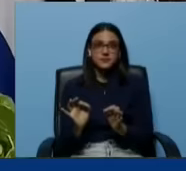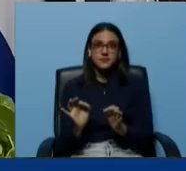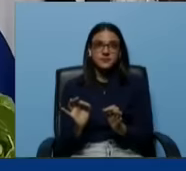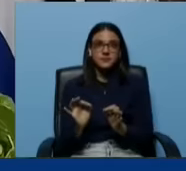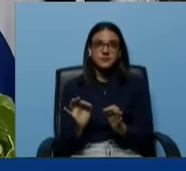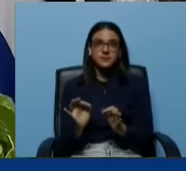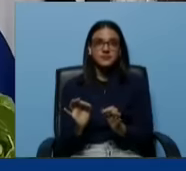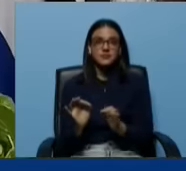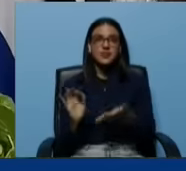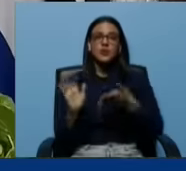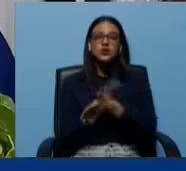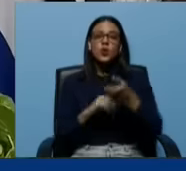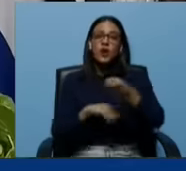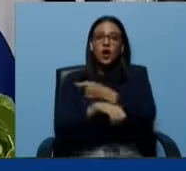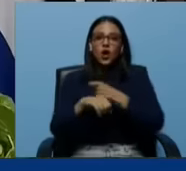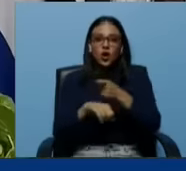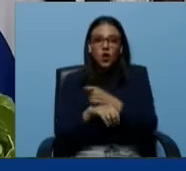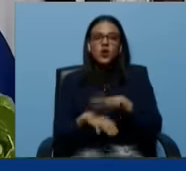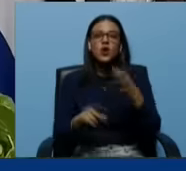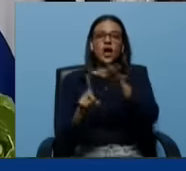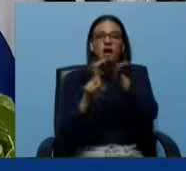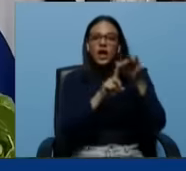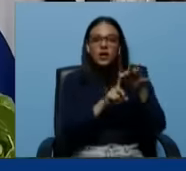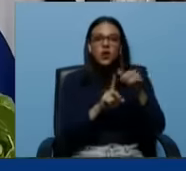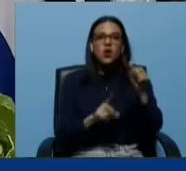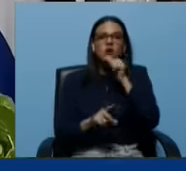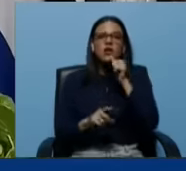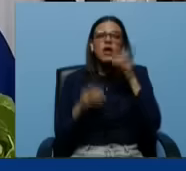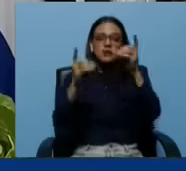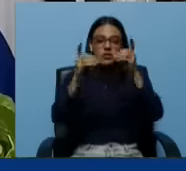al gobierno que eligió y decidió